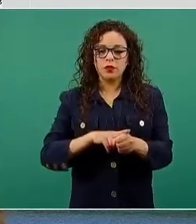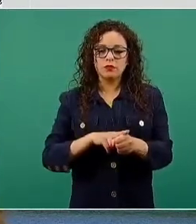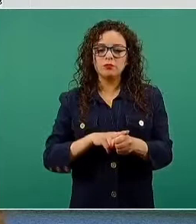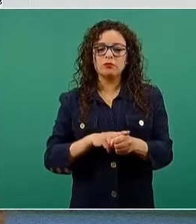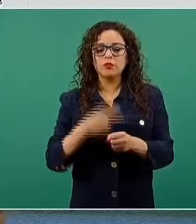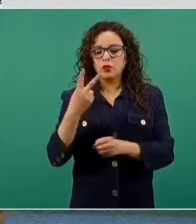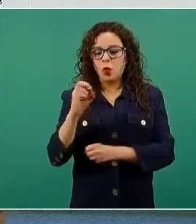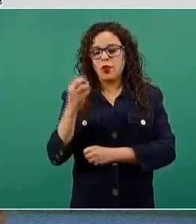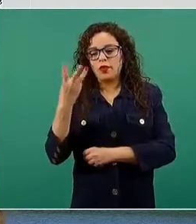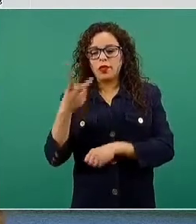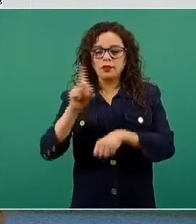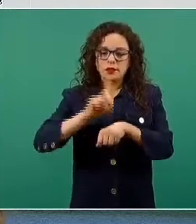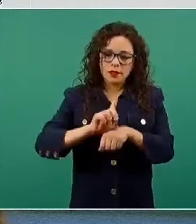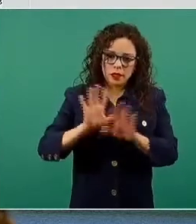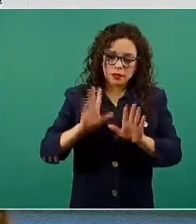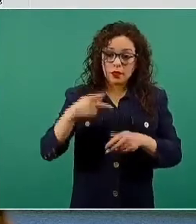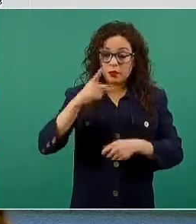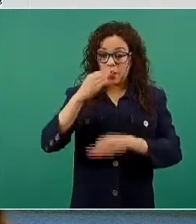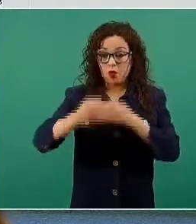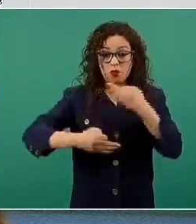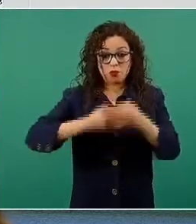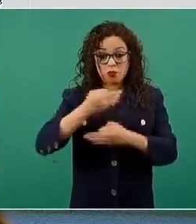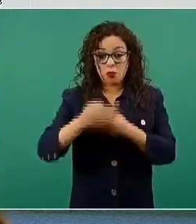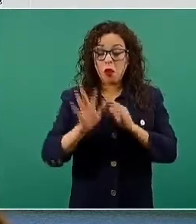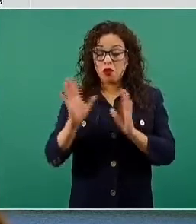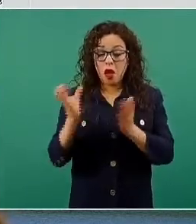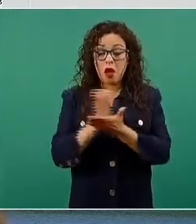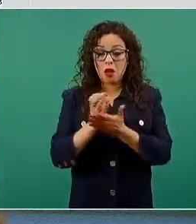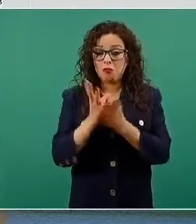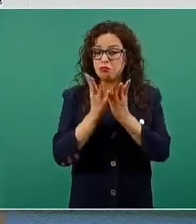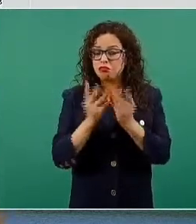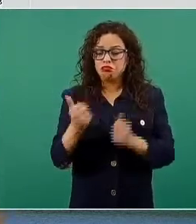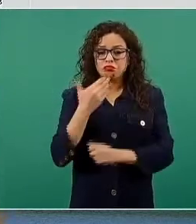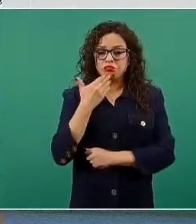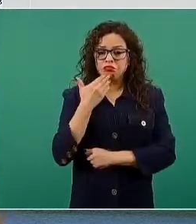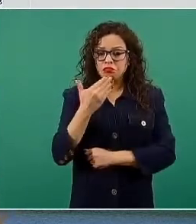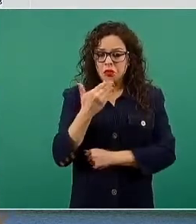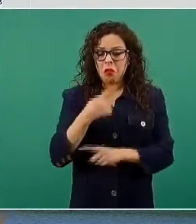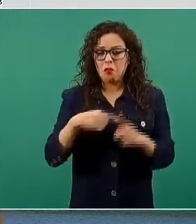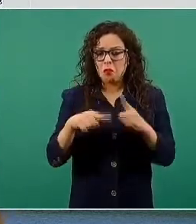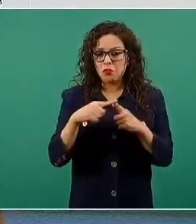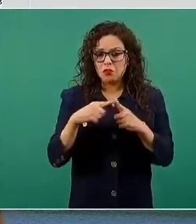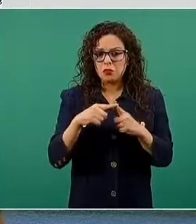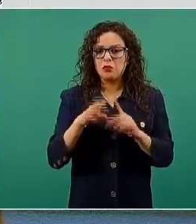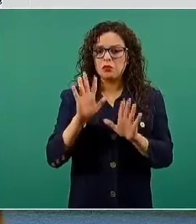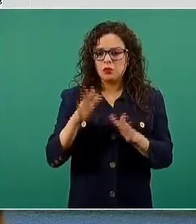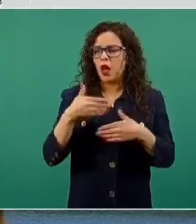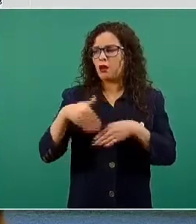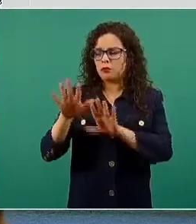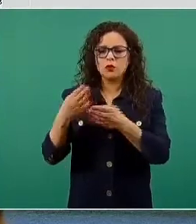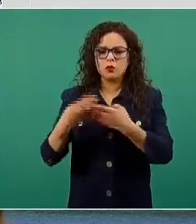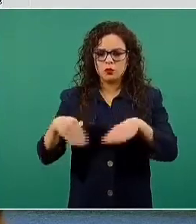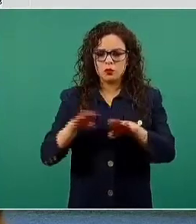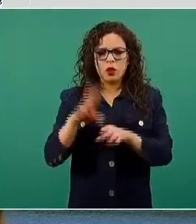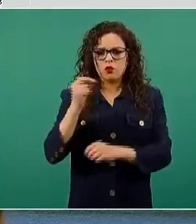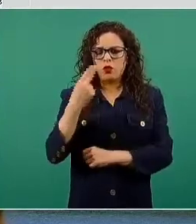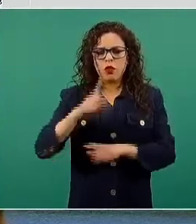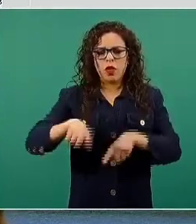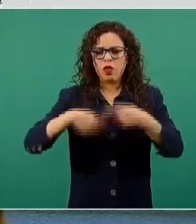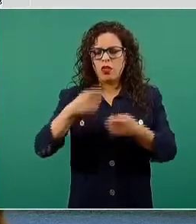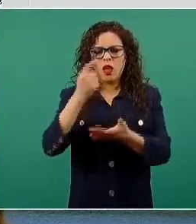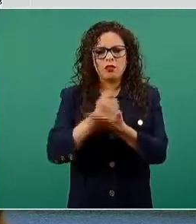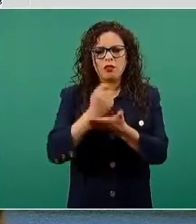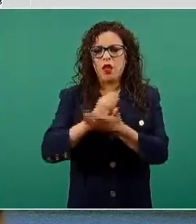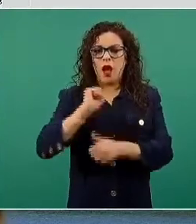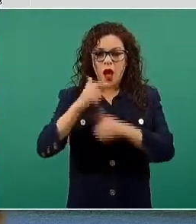de días, pero todas han sido recuperadas de manera completa, sin algún tratamiento en